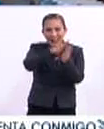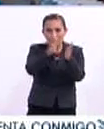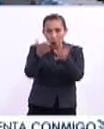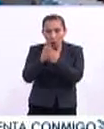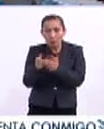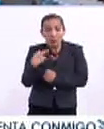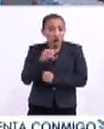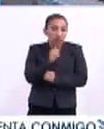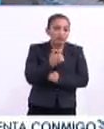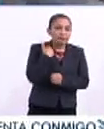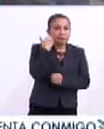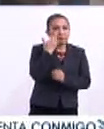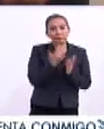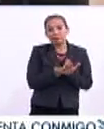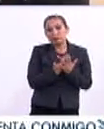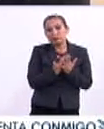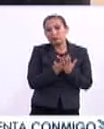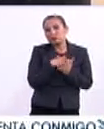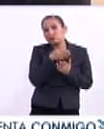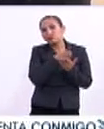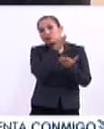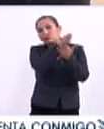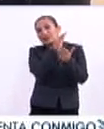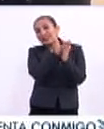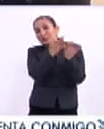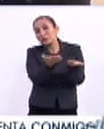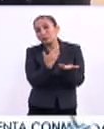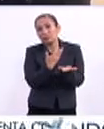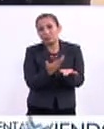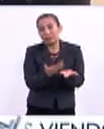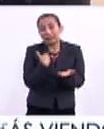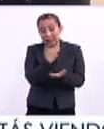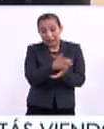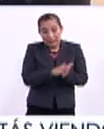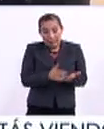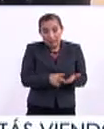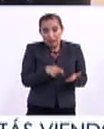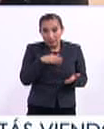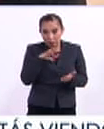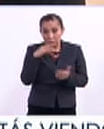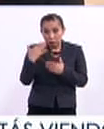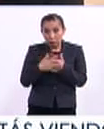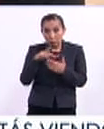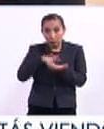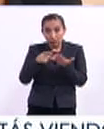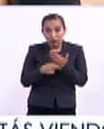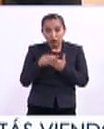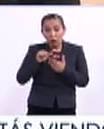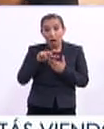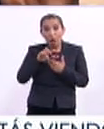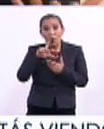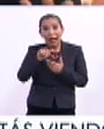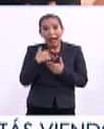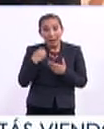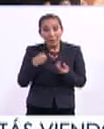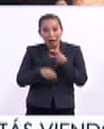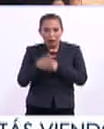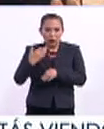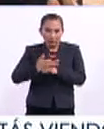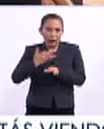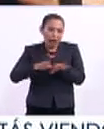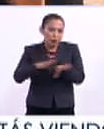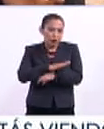en que se tardan un poco en llegar. Y además, este libro está en el proyecto de bibliotecas de aula. Lo que pasa es que como estamos en un cambio de